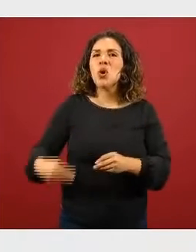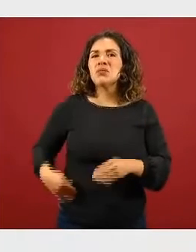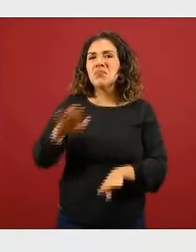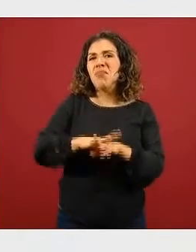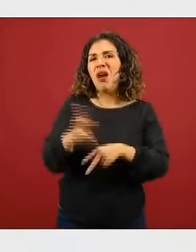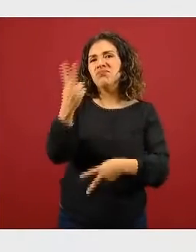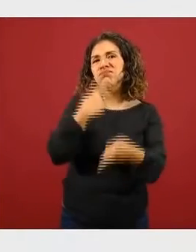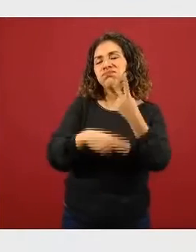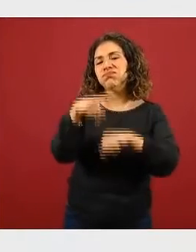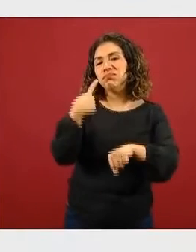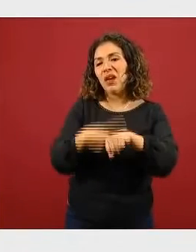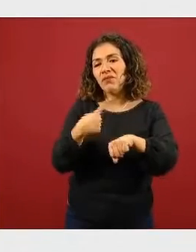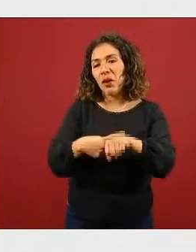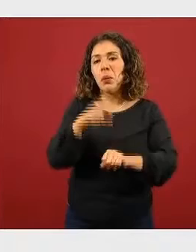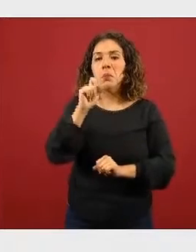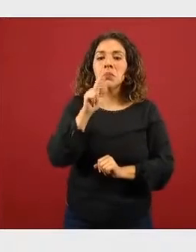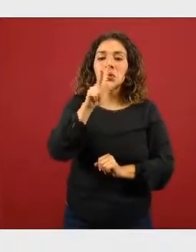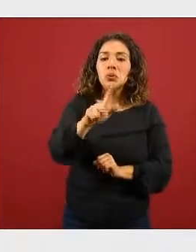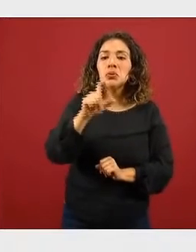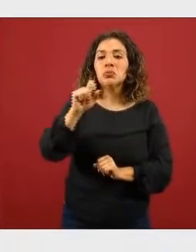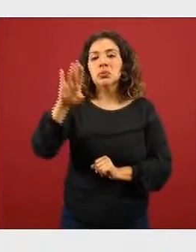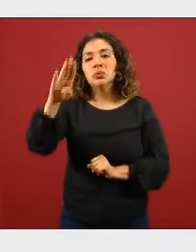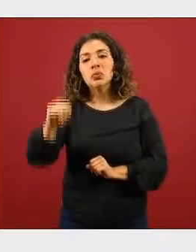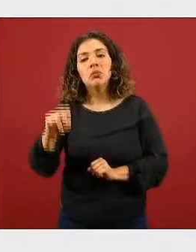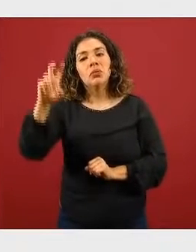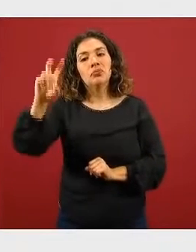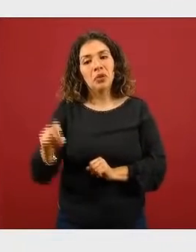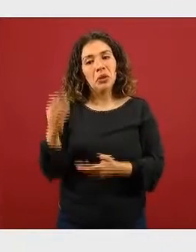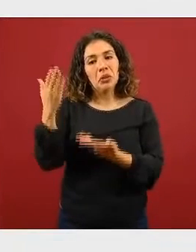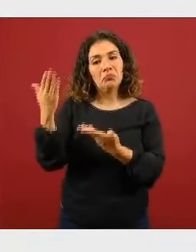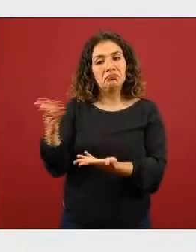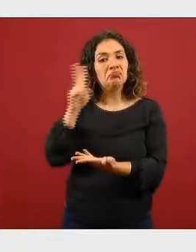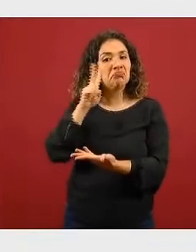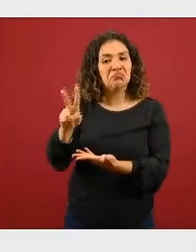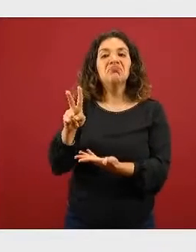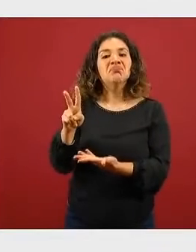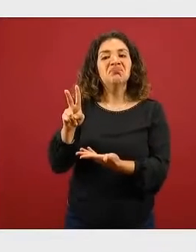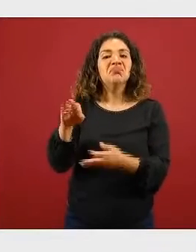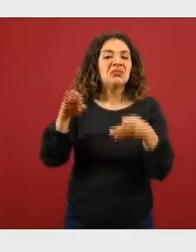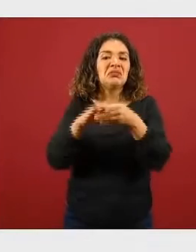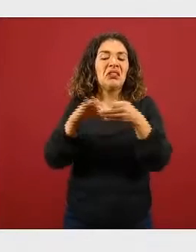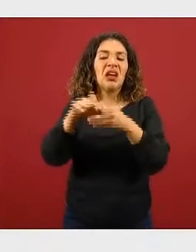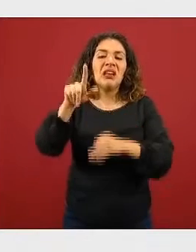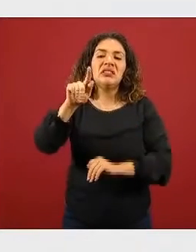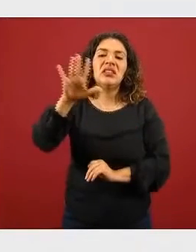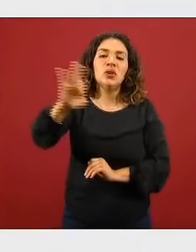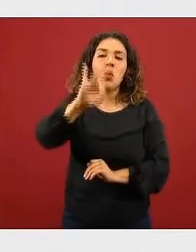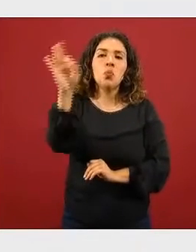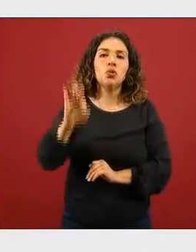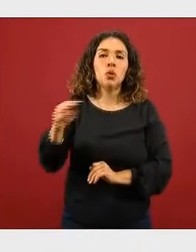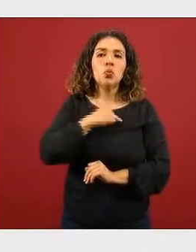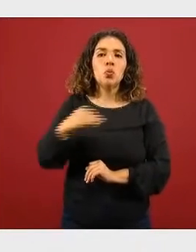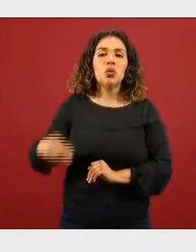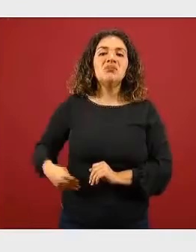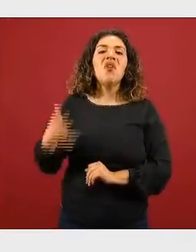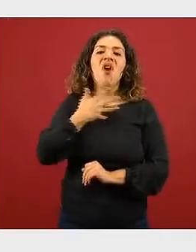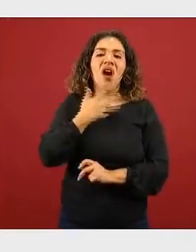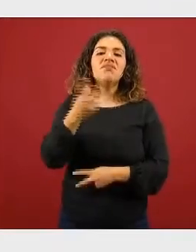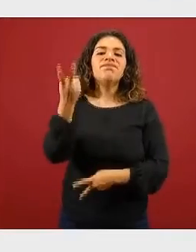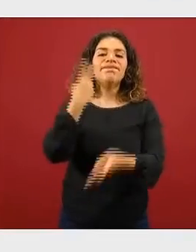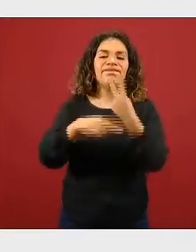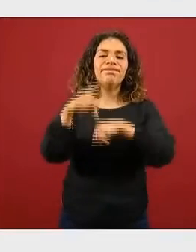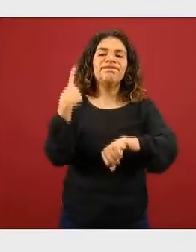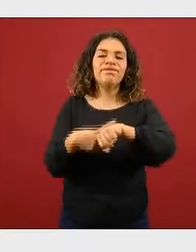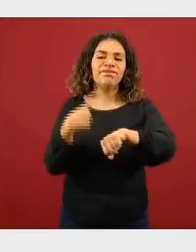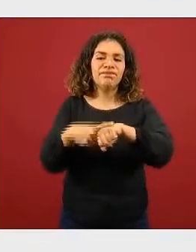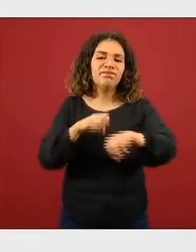municipios, 28, 29 y 30, prácticamente el 75% de los municipios con carga y con